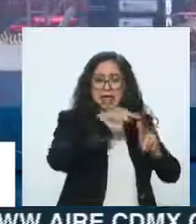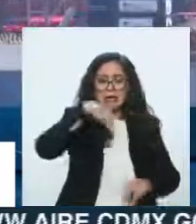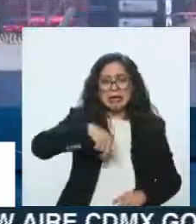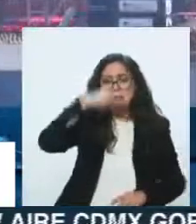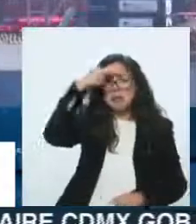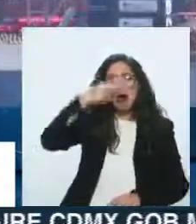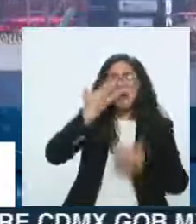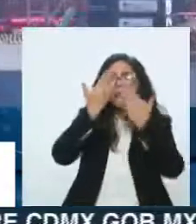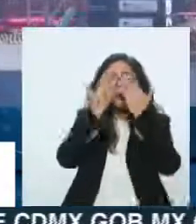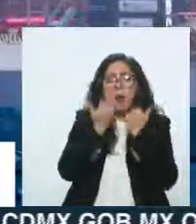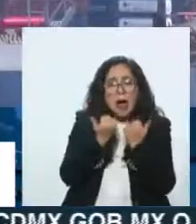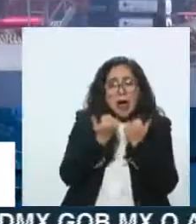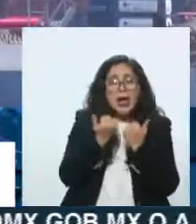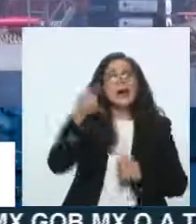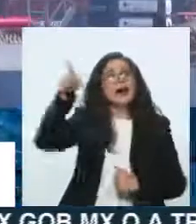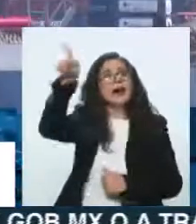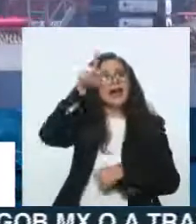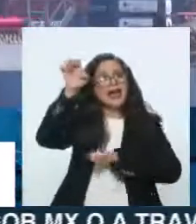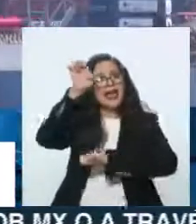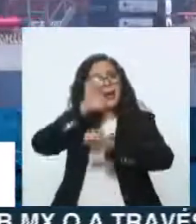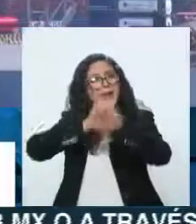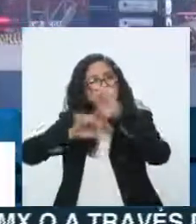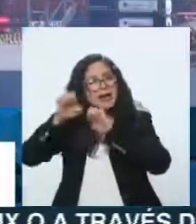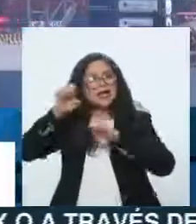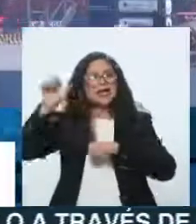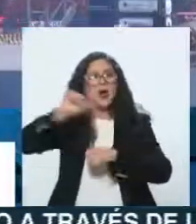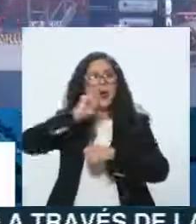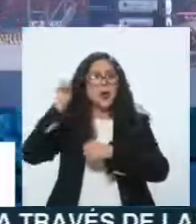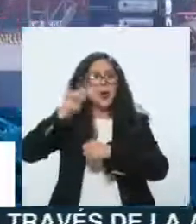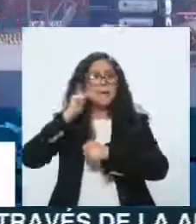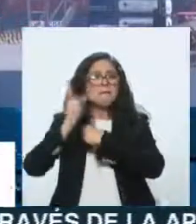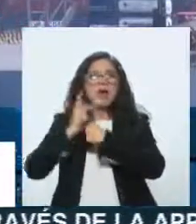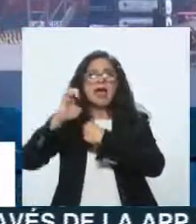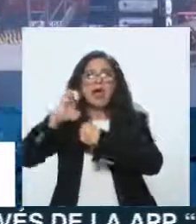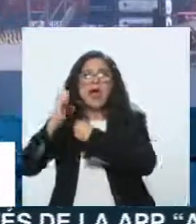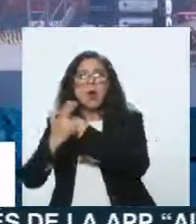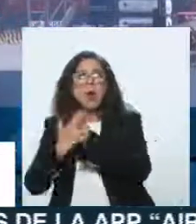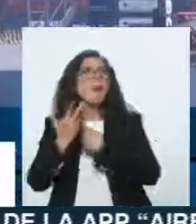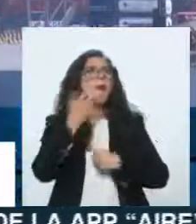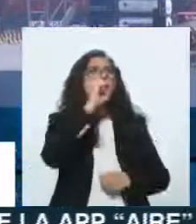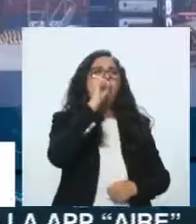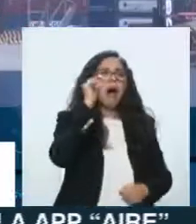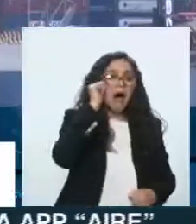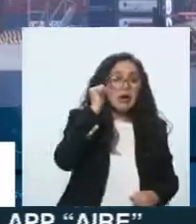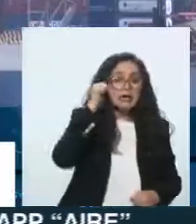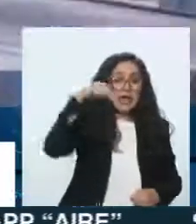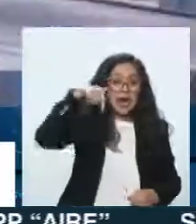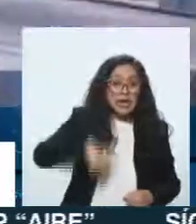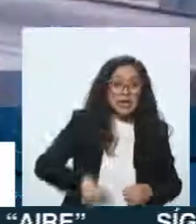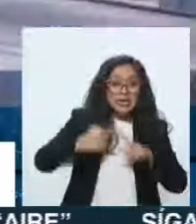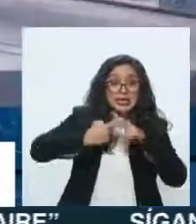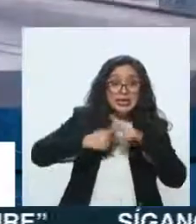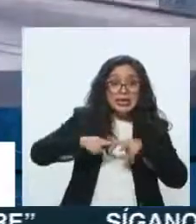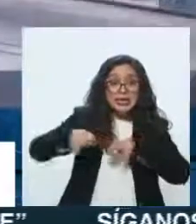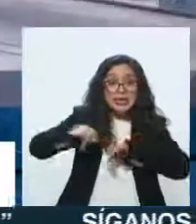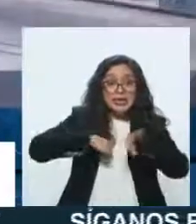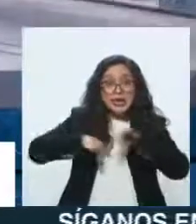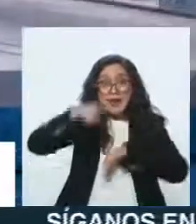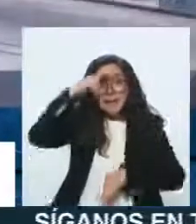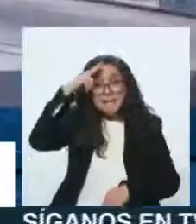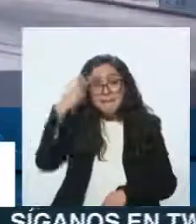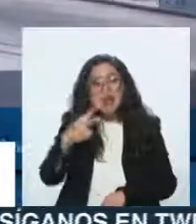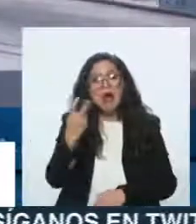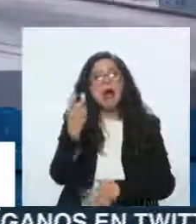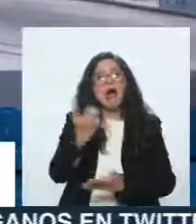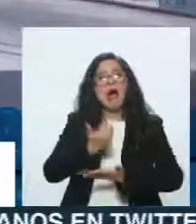empresas transnacionales europeas y asiáticas, pues México puede representar una oportunidad, y en ese sentido se generarían empleos mejor pagados,